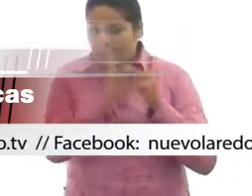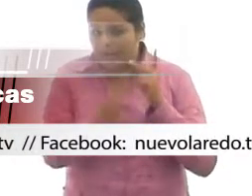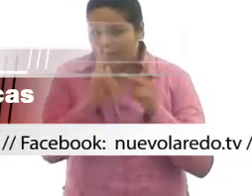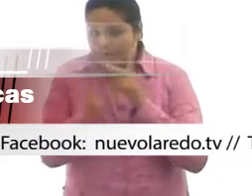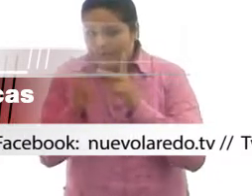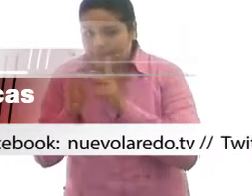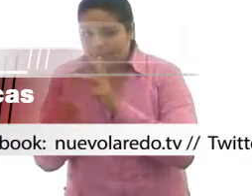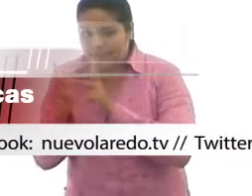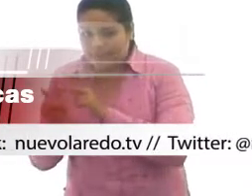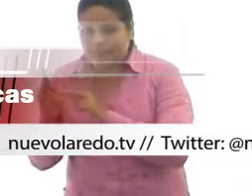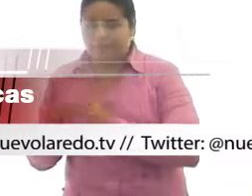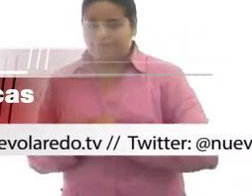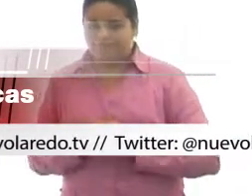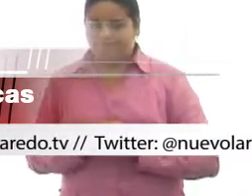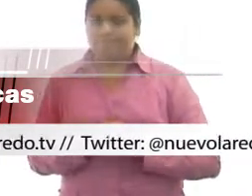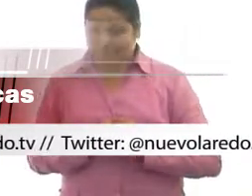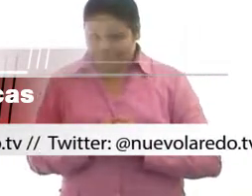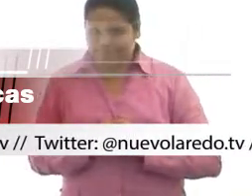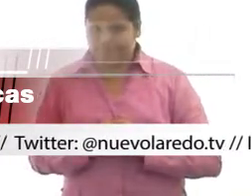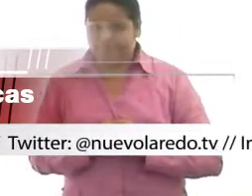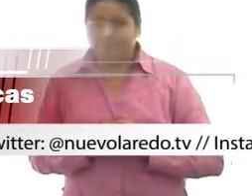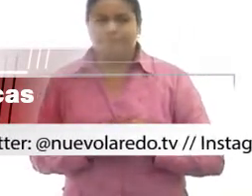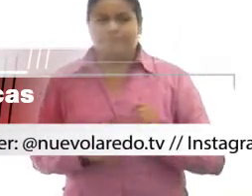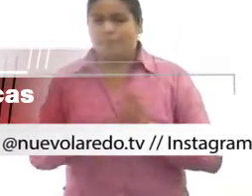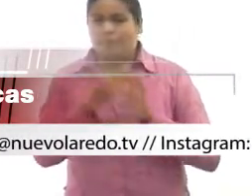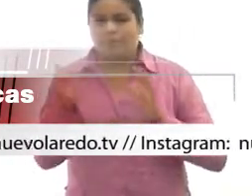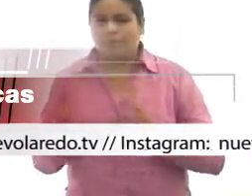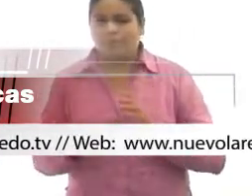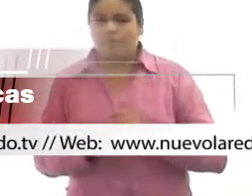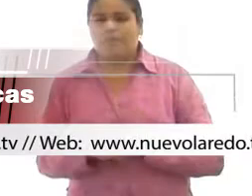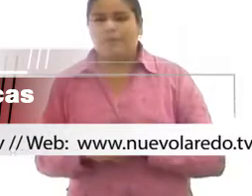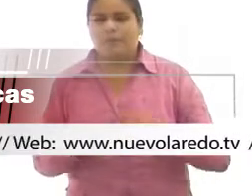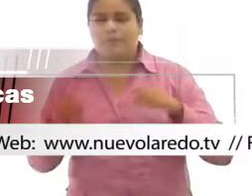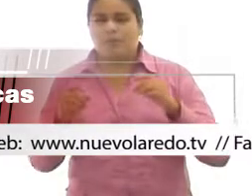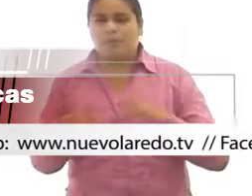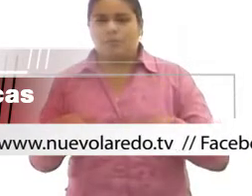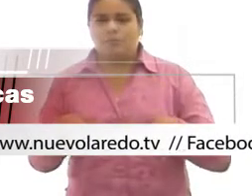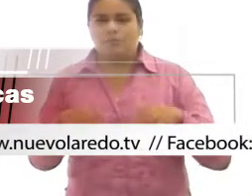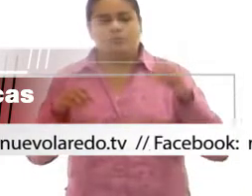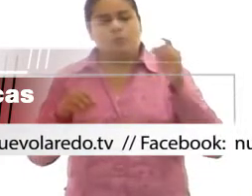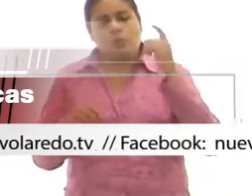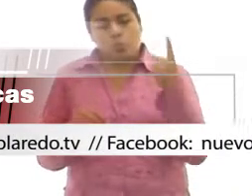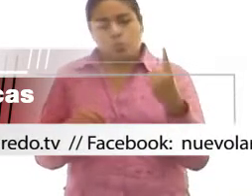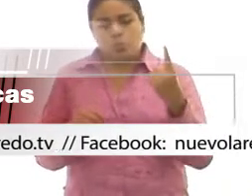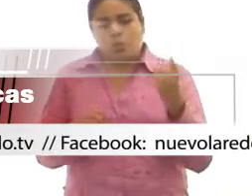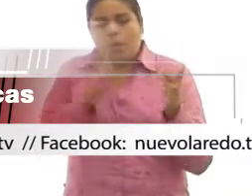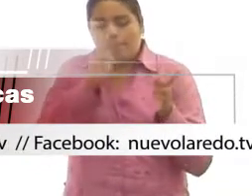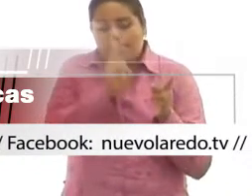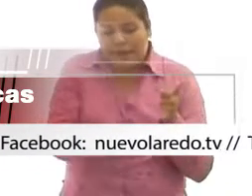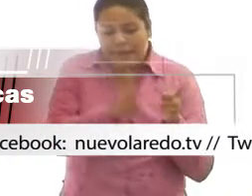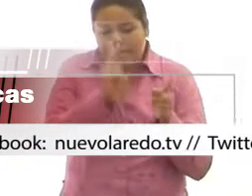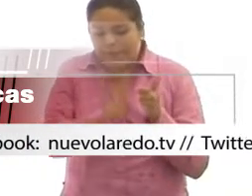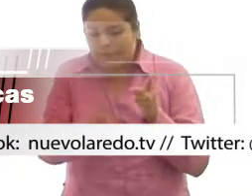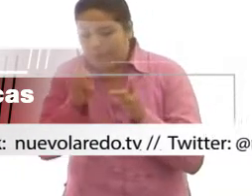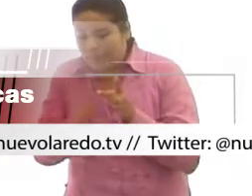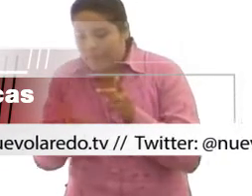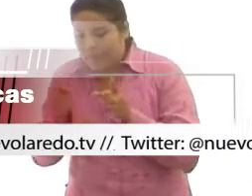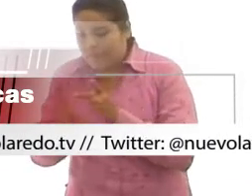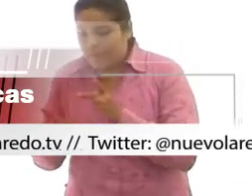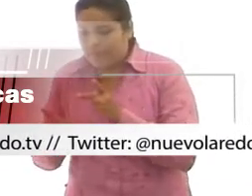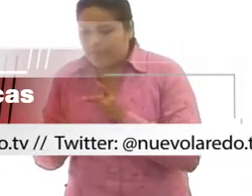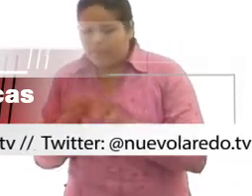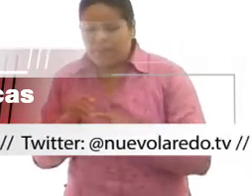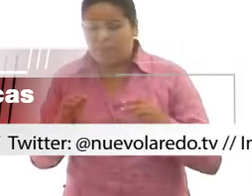importantísimo la comunicación con el maestro y el maestro con el padre de familia. Además, ya en el hogar, en el